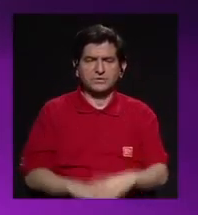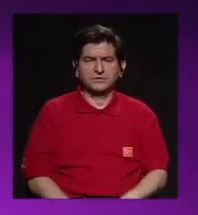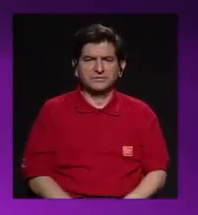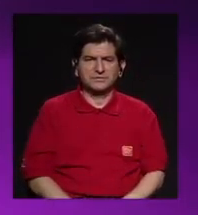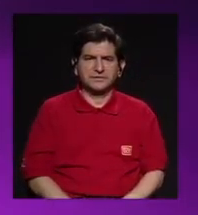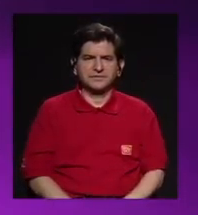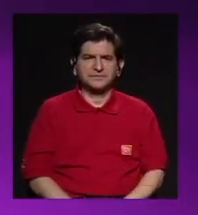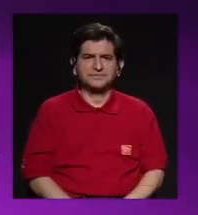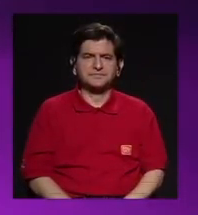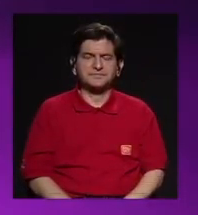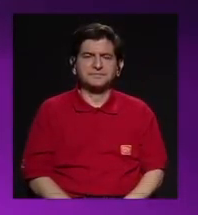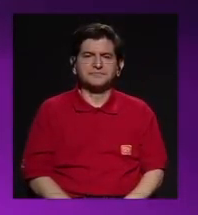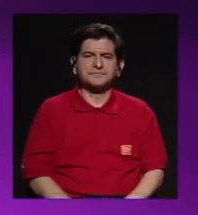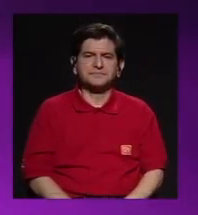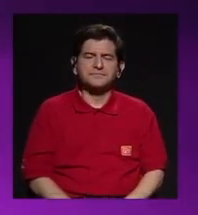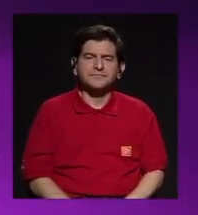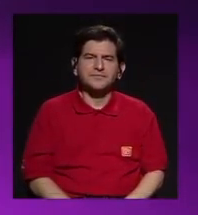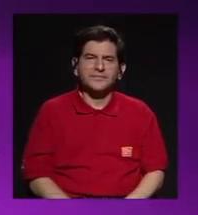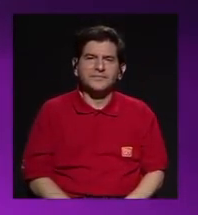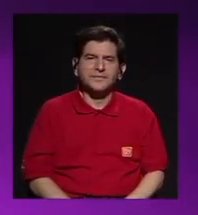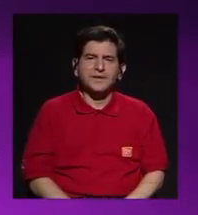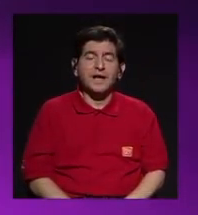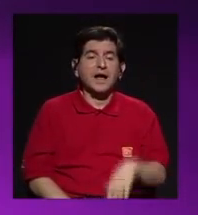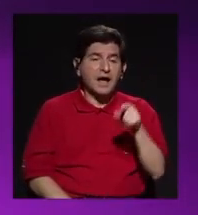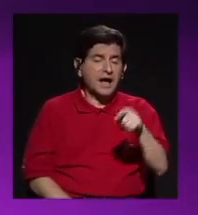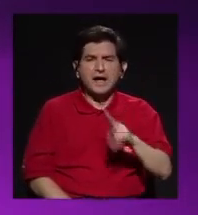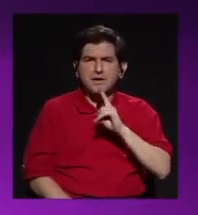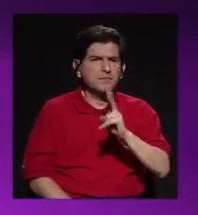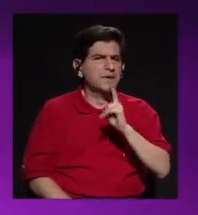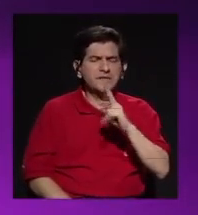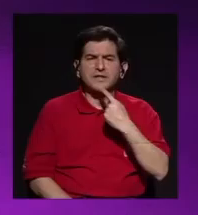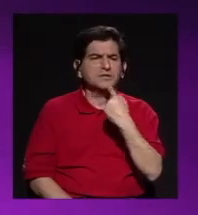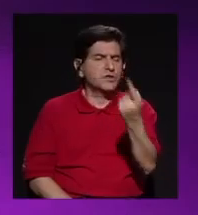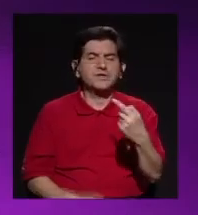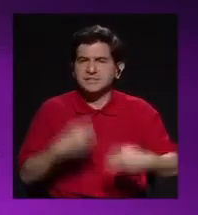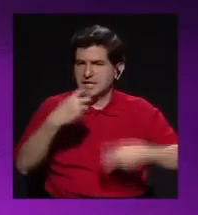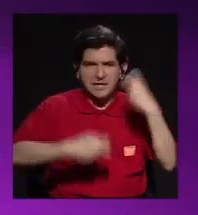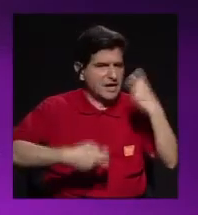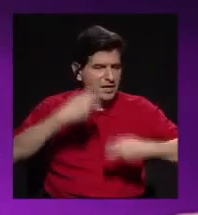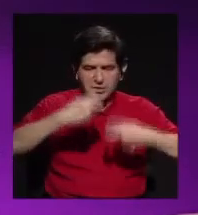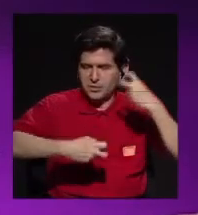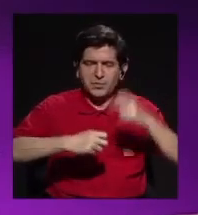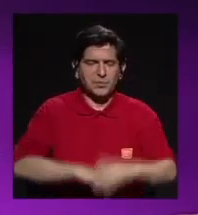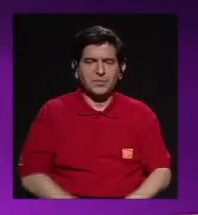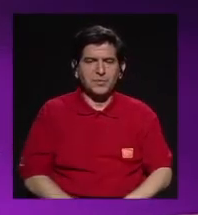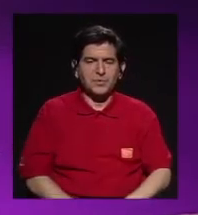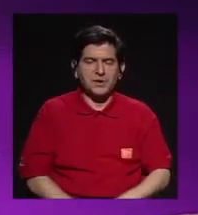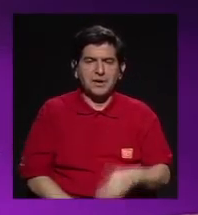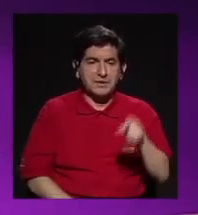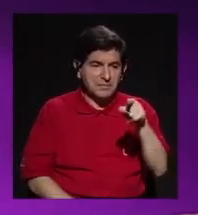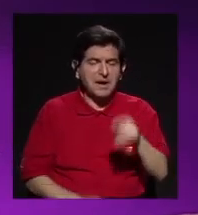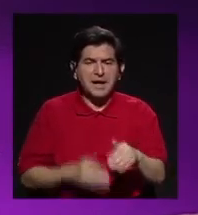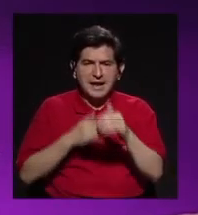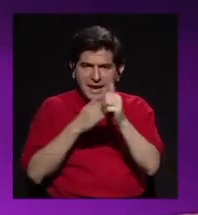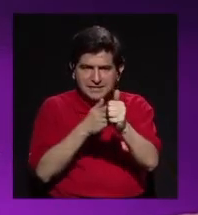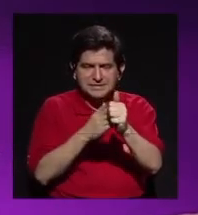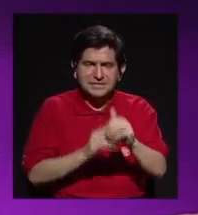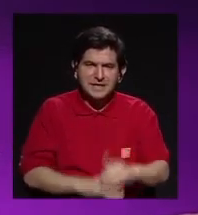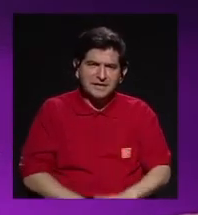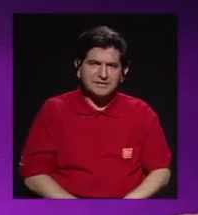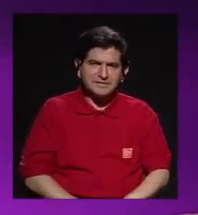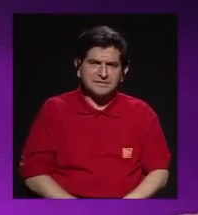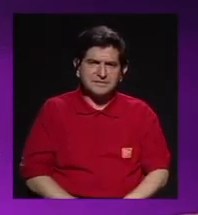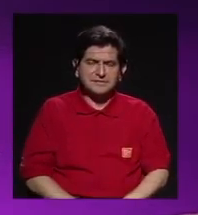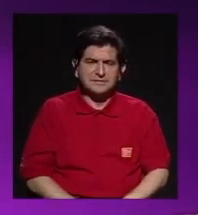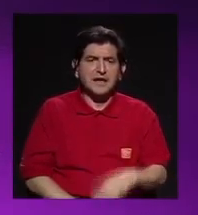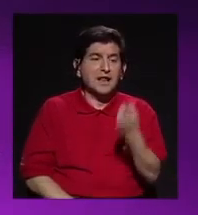están... están cortando la verdad, porque el problema no es que traen las guías, sino